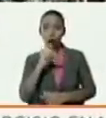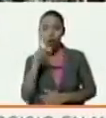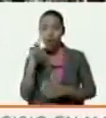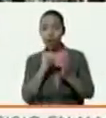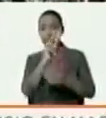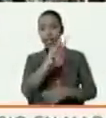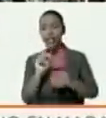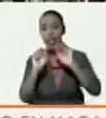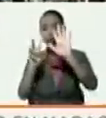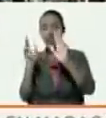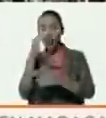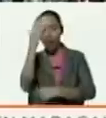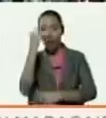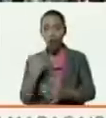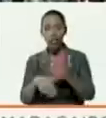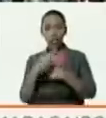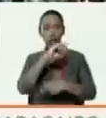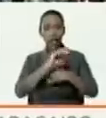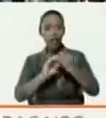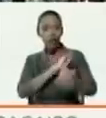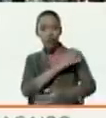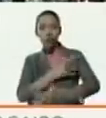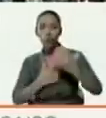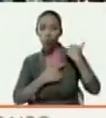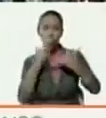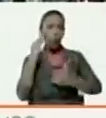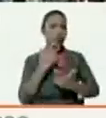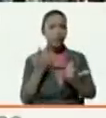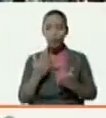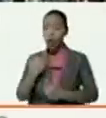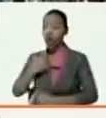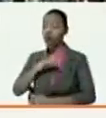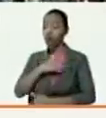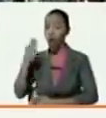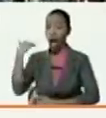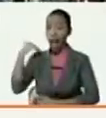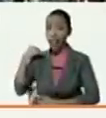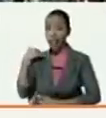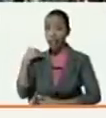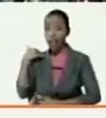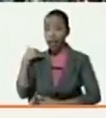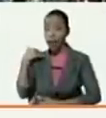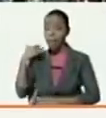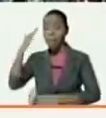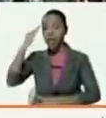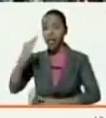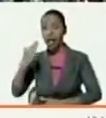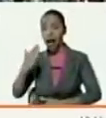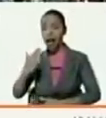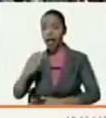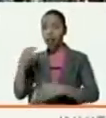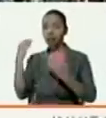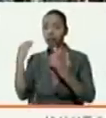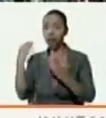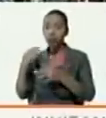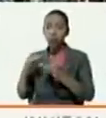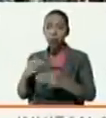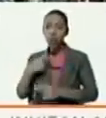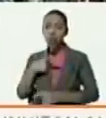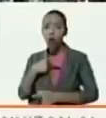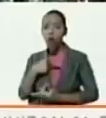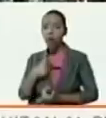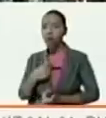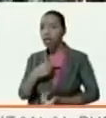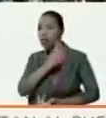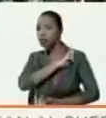la reflexión que tiene la Fuerza Armada Bolivariana. Mira, nosotros éramos soldados en aquel momento, soldados, era teniente, y